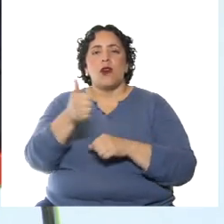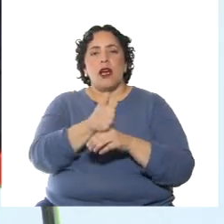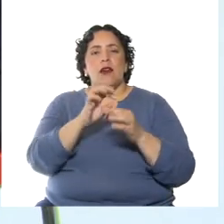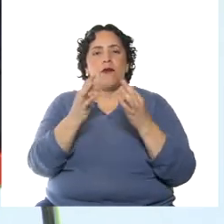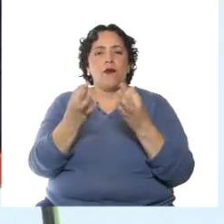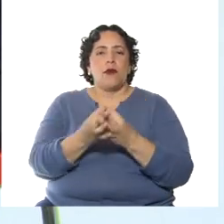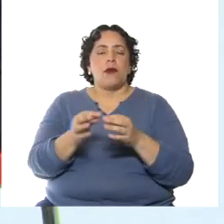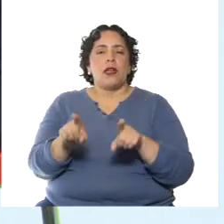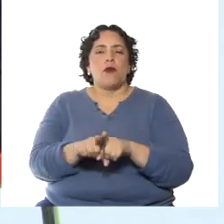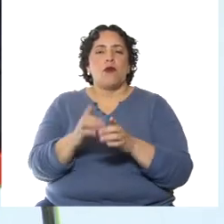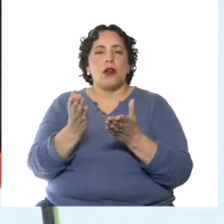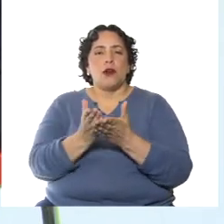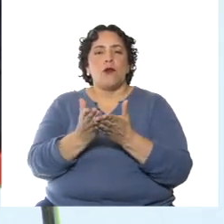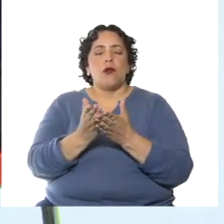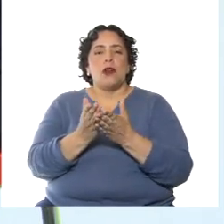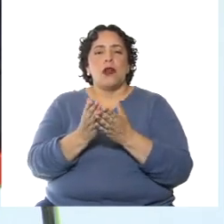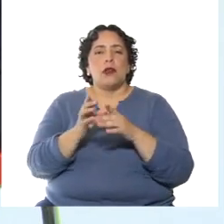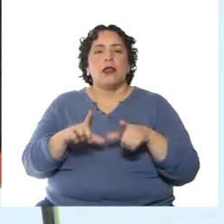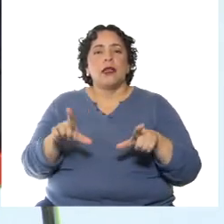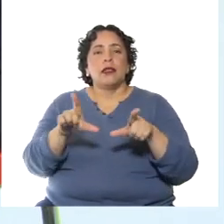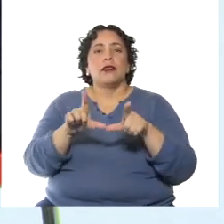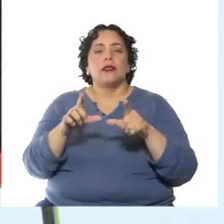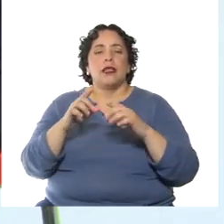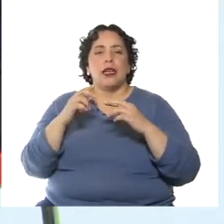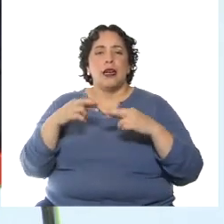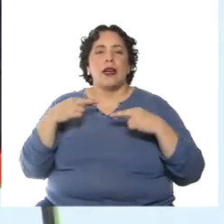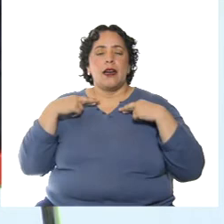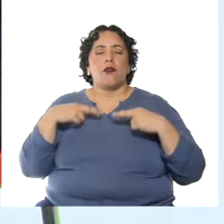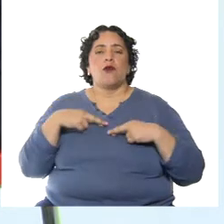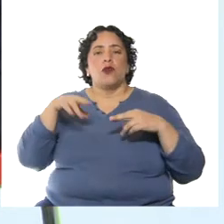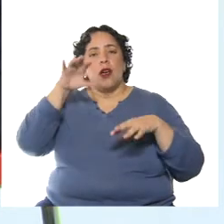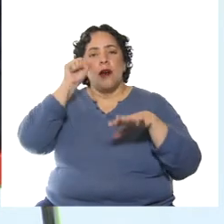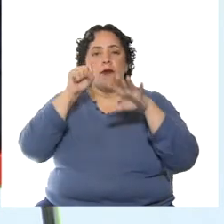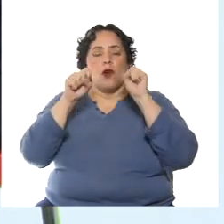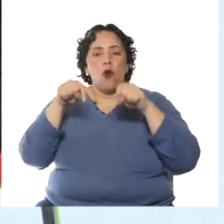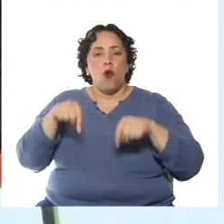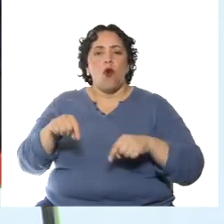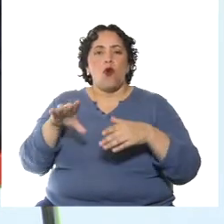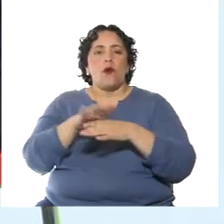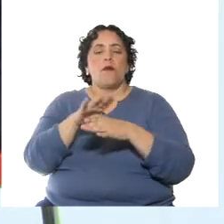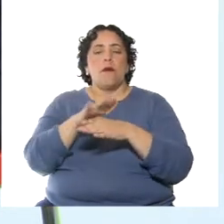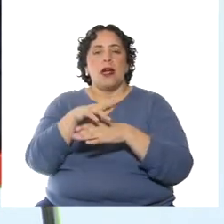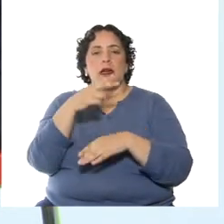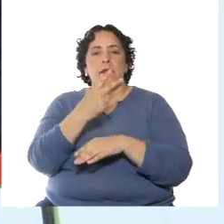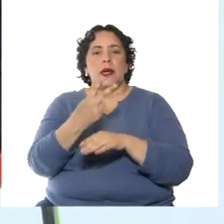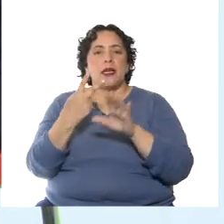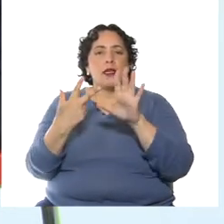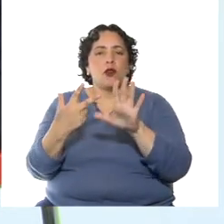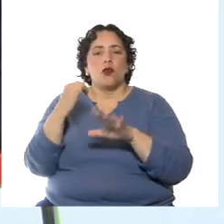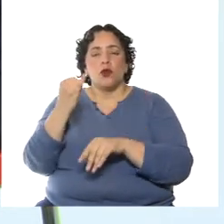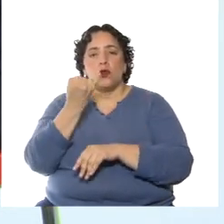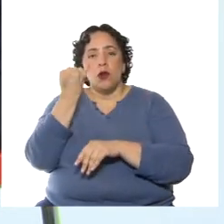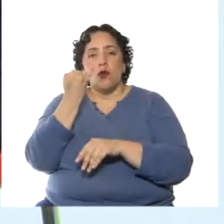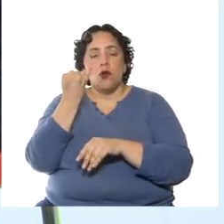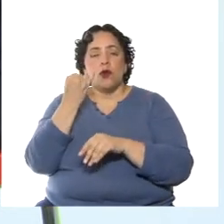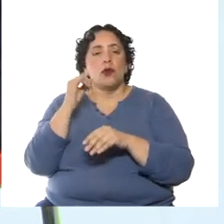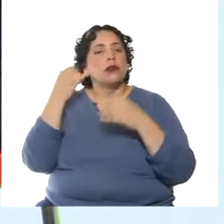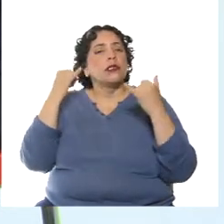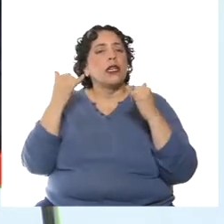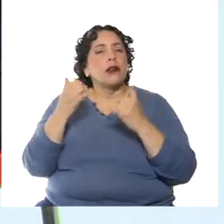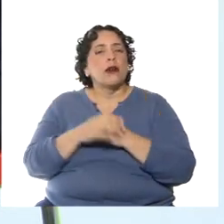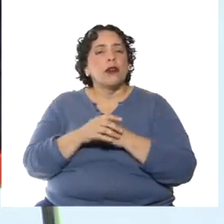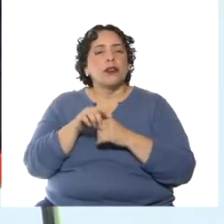una escuela, en tu sección de recursos para el aprendizaje. Hoy, martes 28 de junio, ¿qué celebramos hoy?